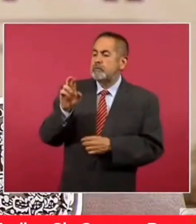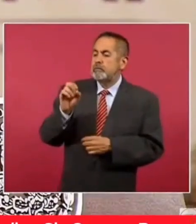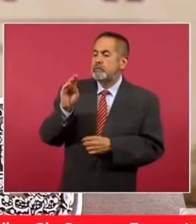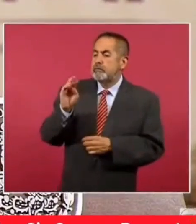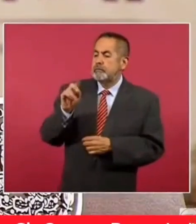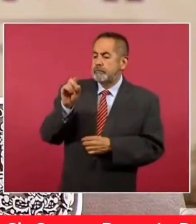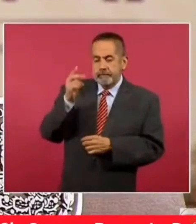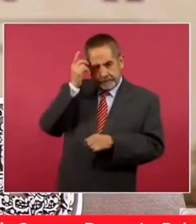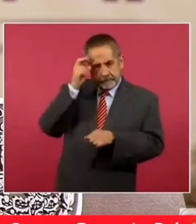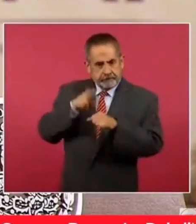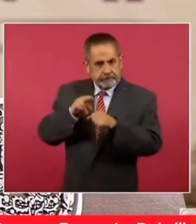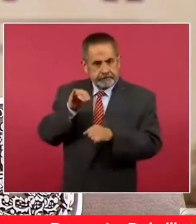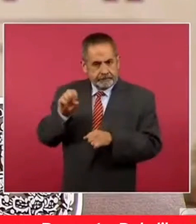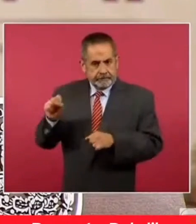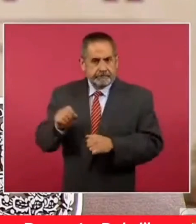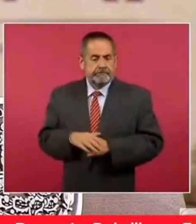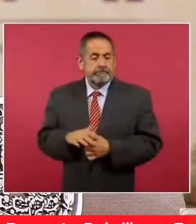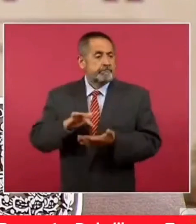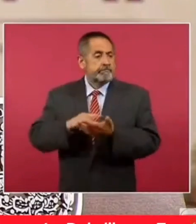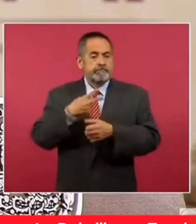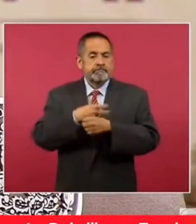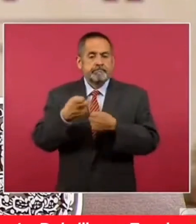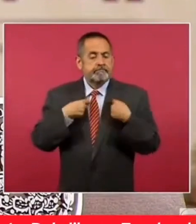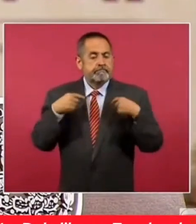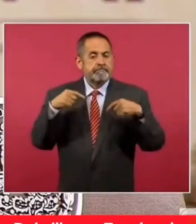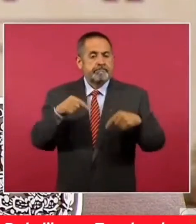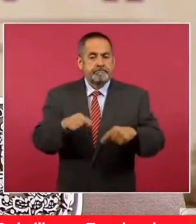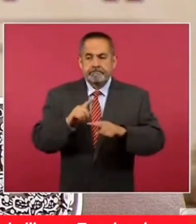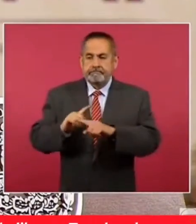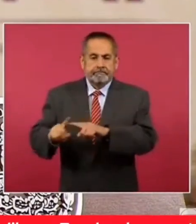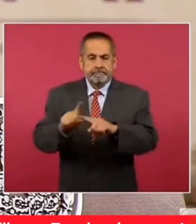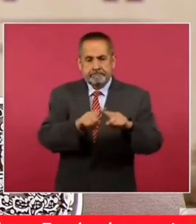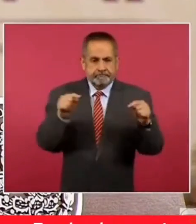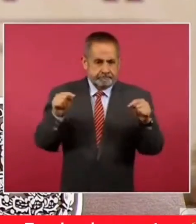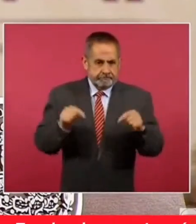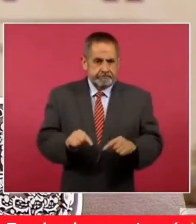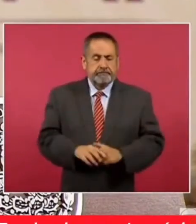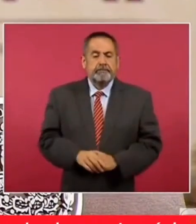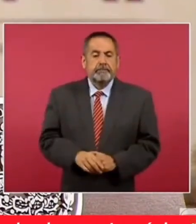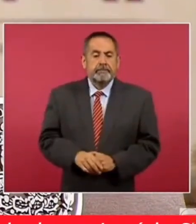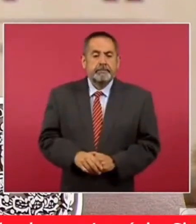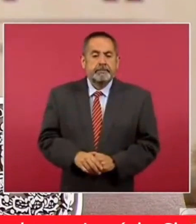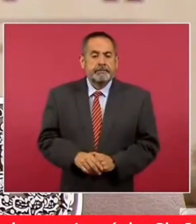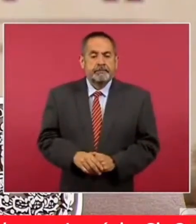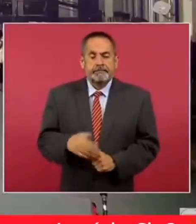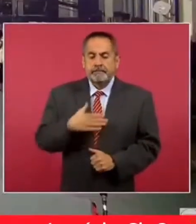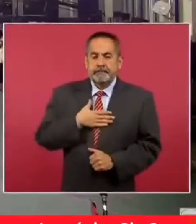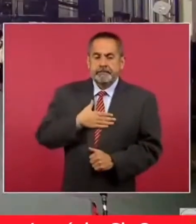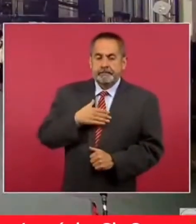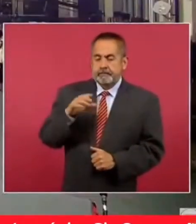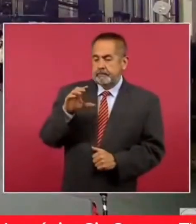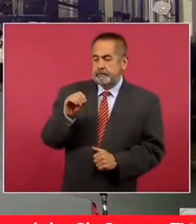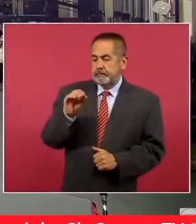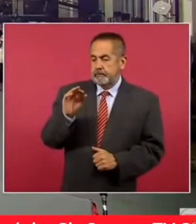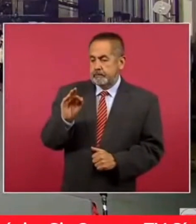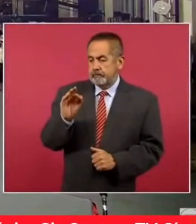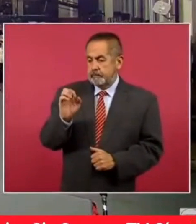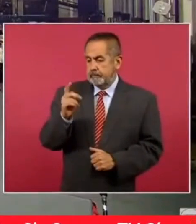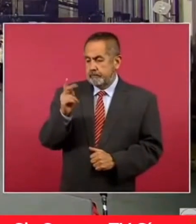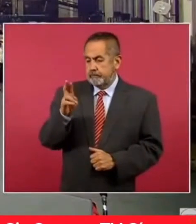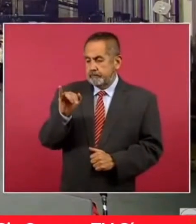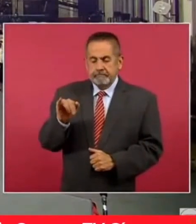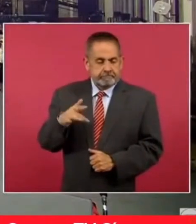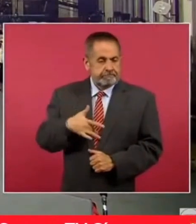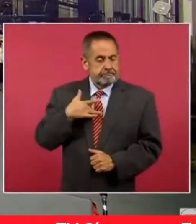gracias por la invitación, compañeras y compañeros de los medios de comunicación. Por parte de COFEPRIS, es un honor participar el día de